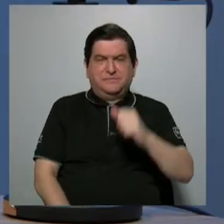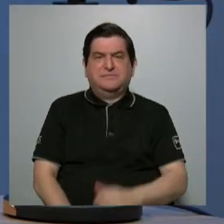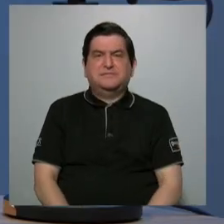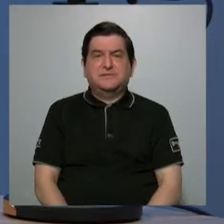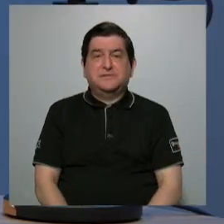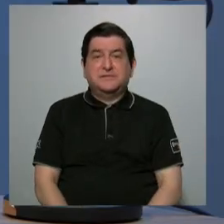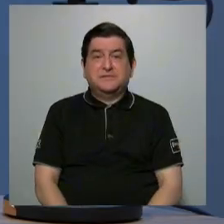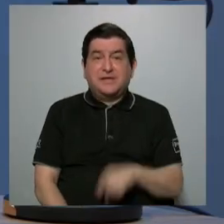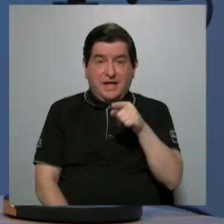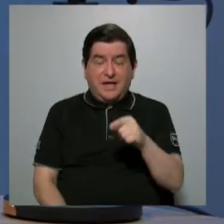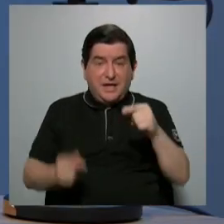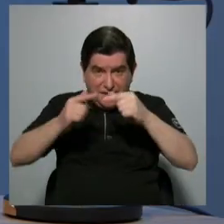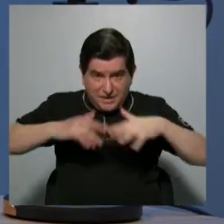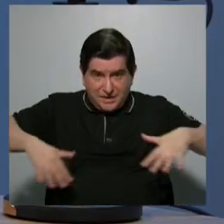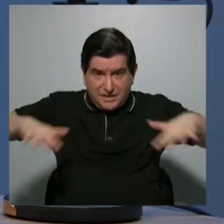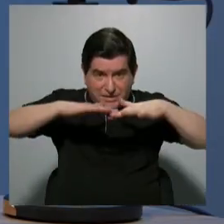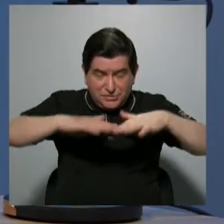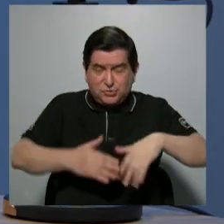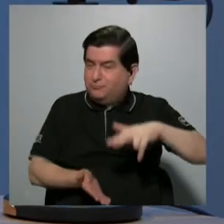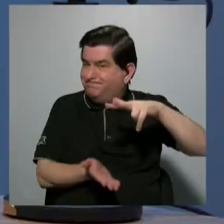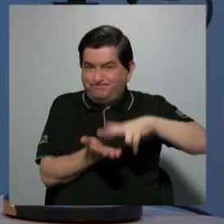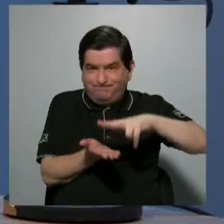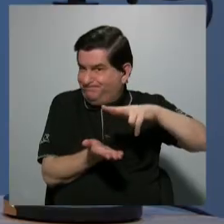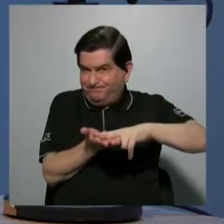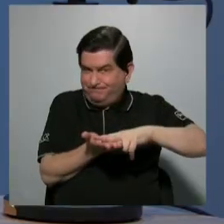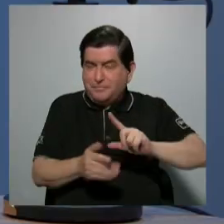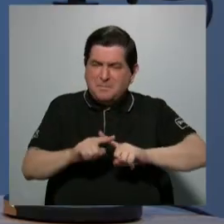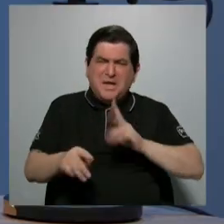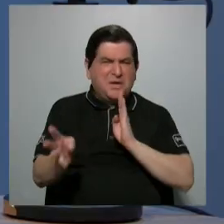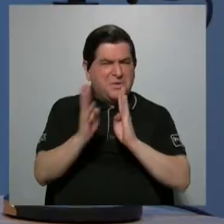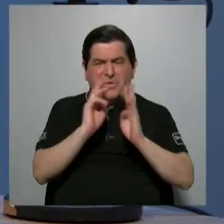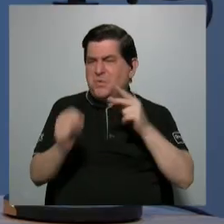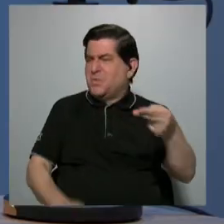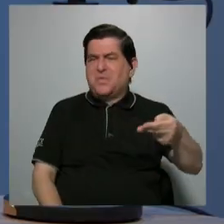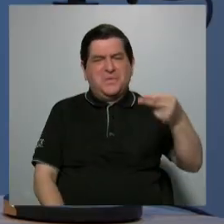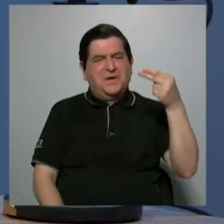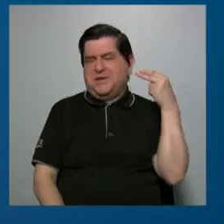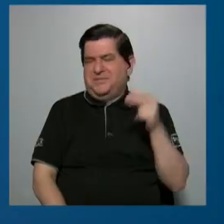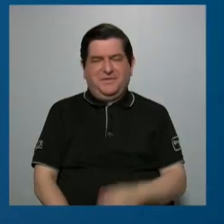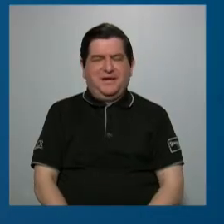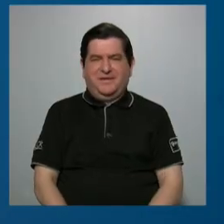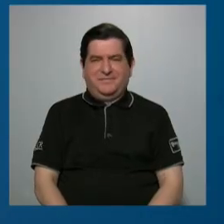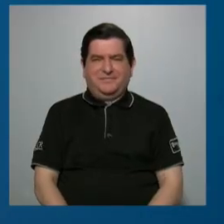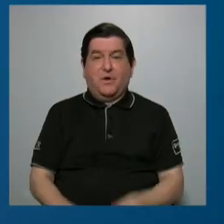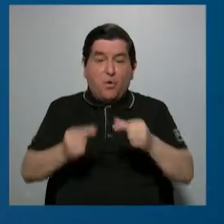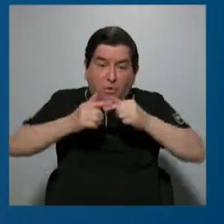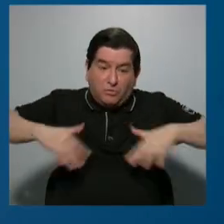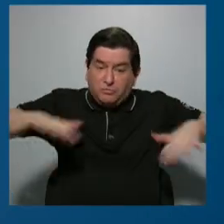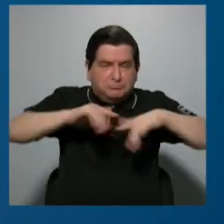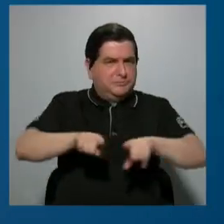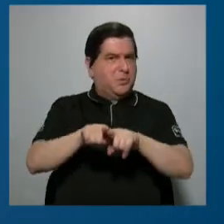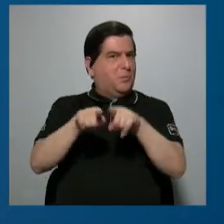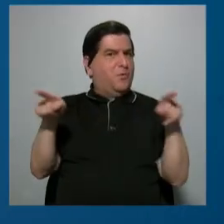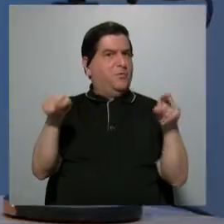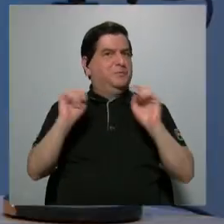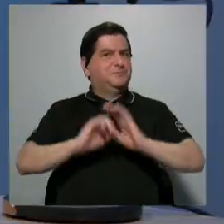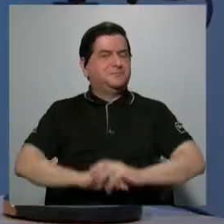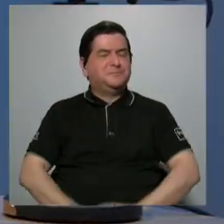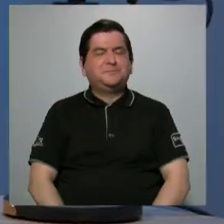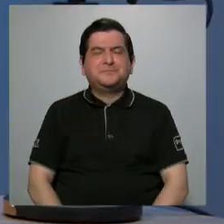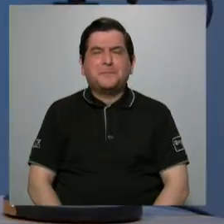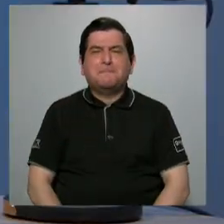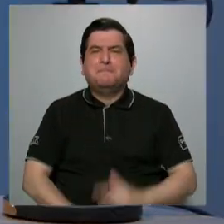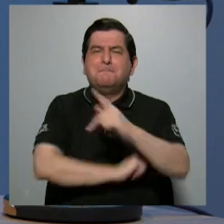cual geográficamente no se valida, pero no hablaremos de la historia ni de la geografía. Pero